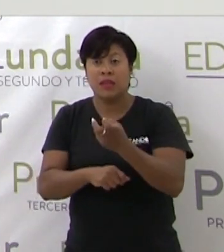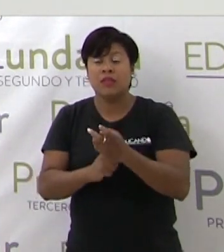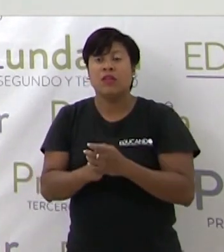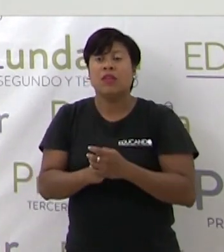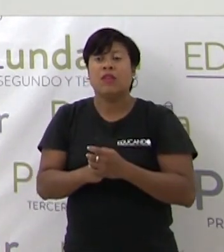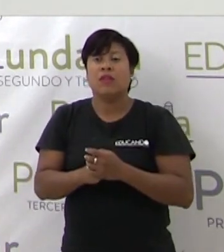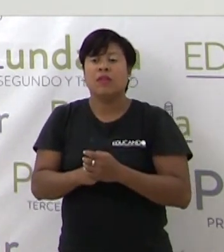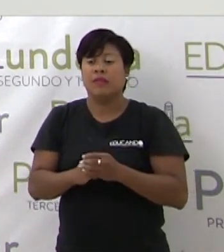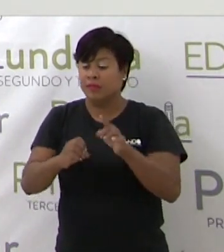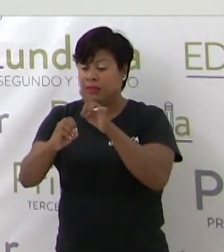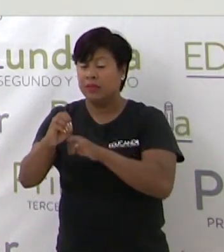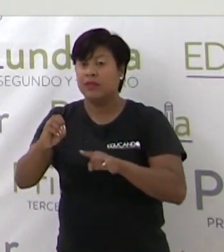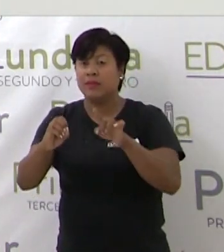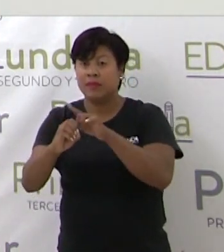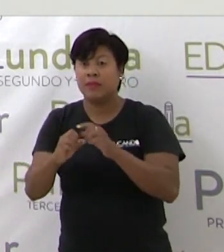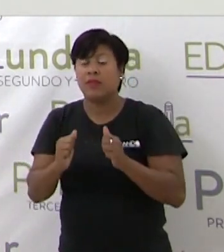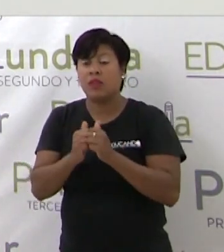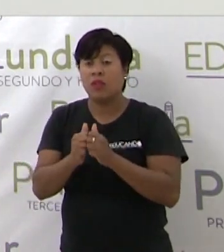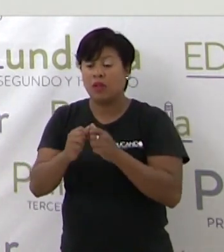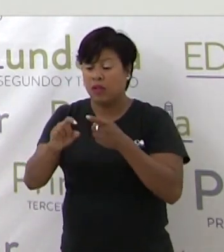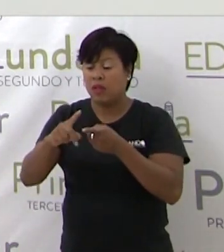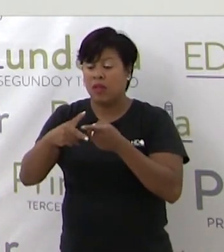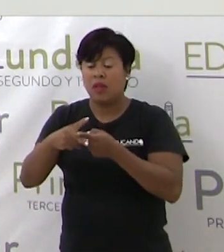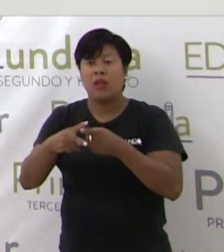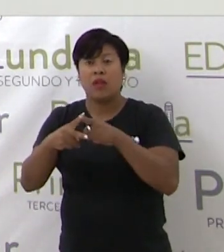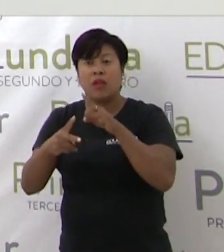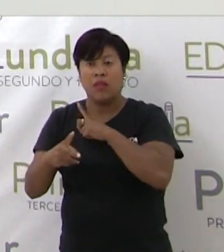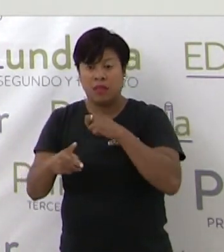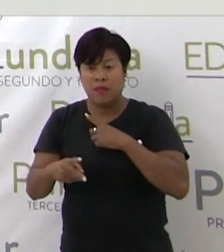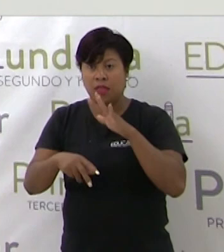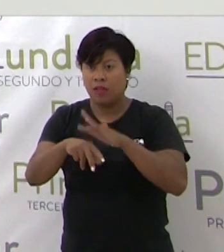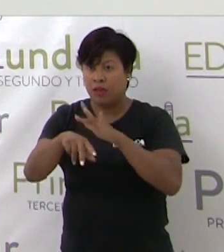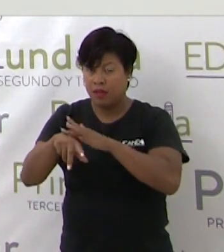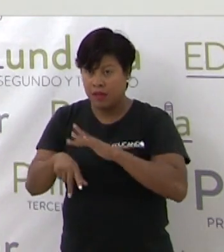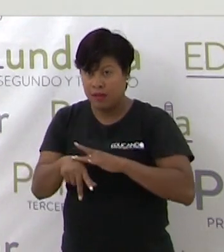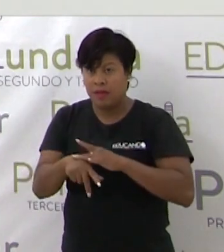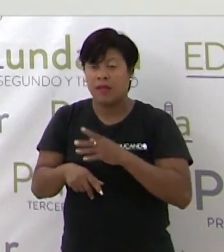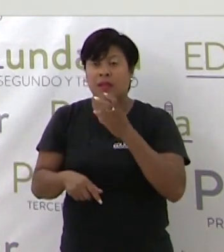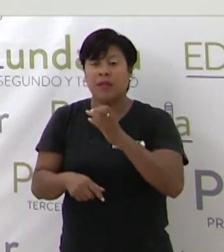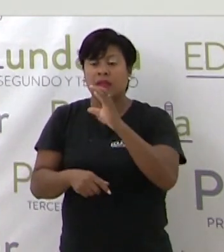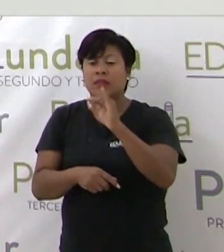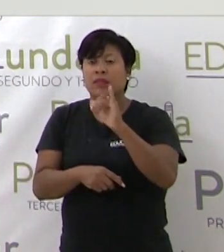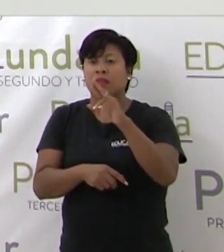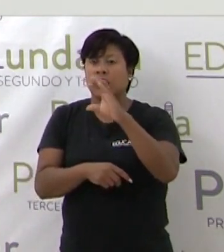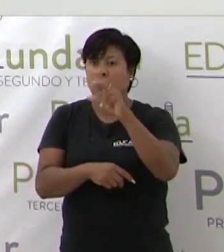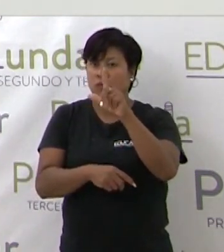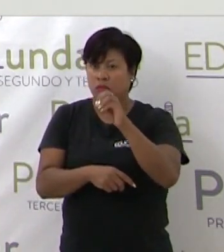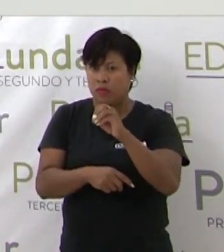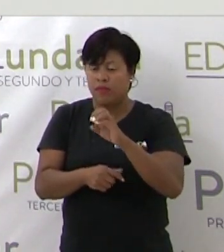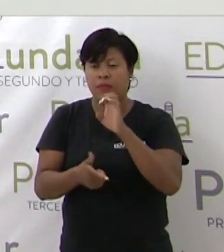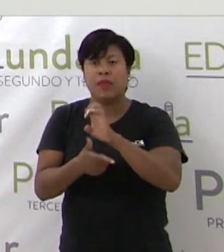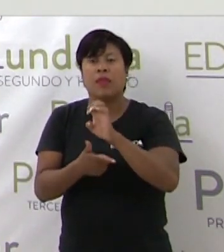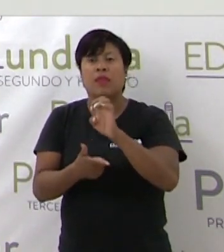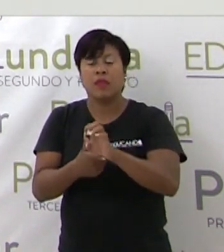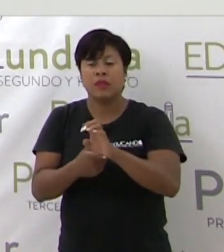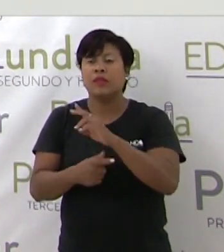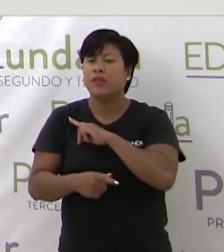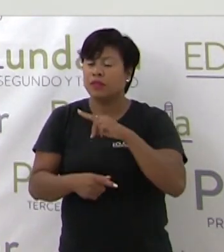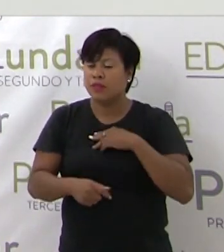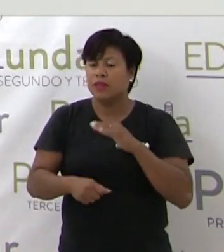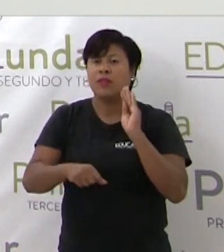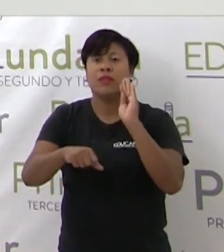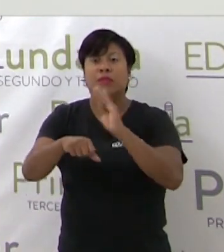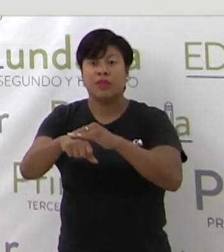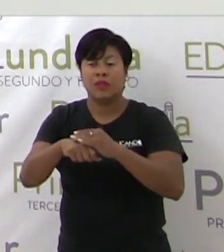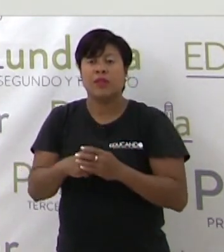tocar la circunferencia, o los ángulos de esa figura tienen que tocar la circunferencia del círculo. Entonces vamos a poner como